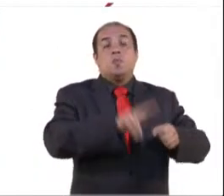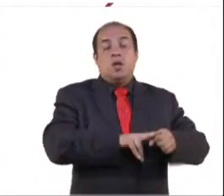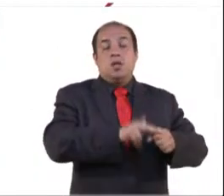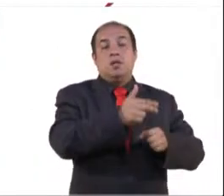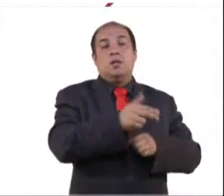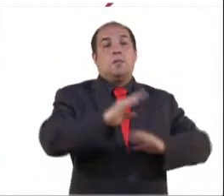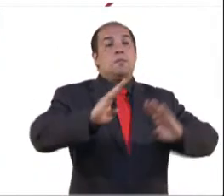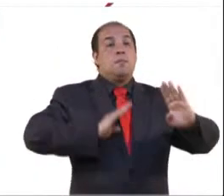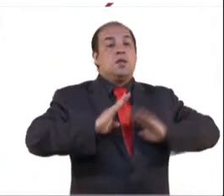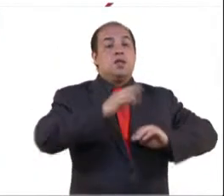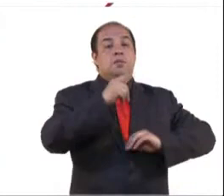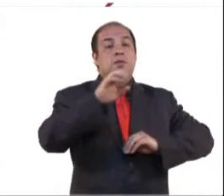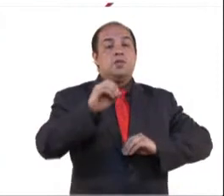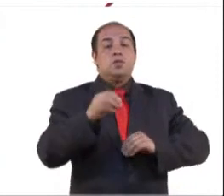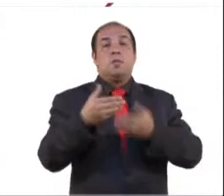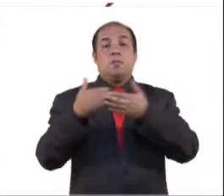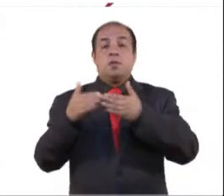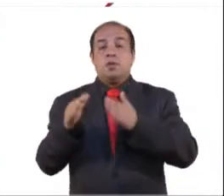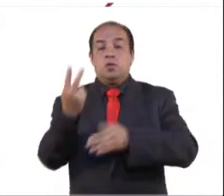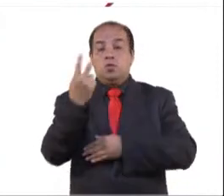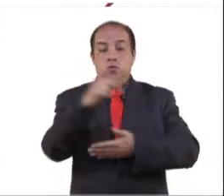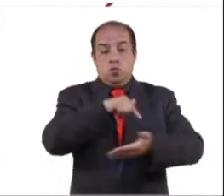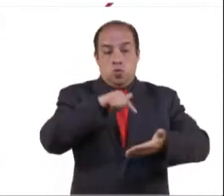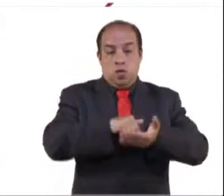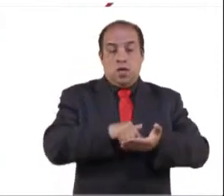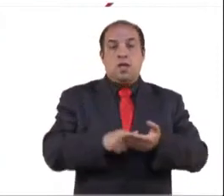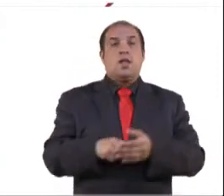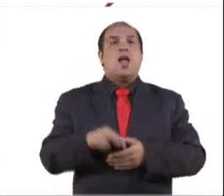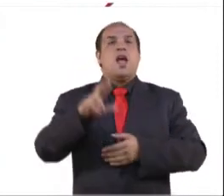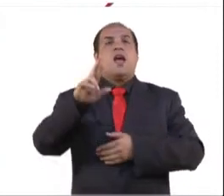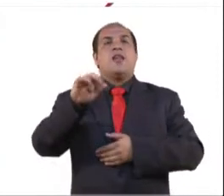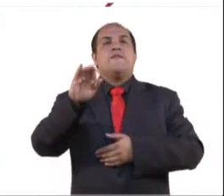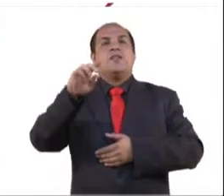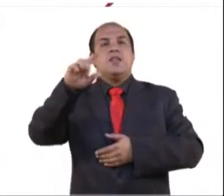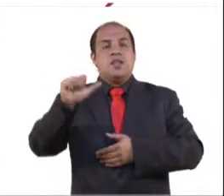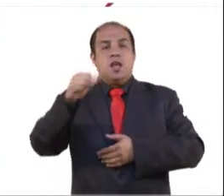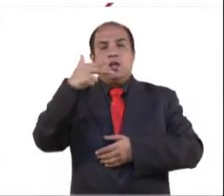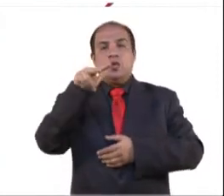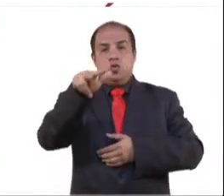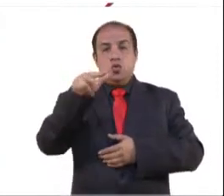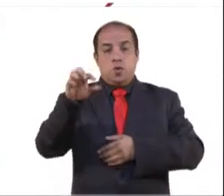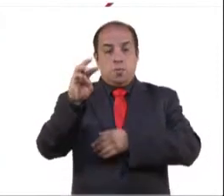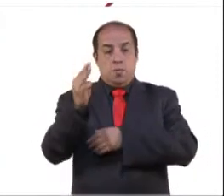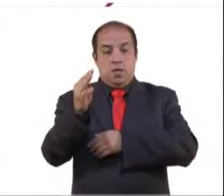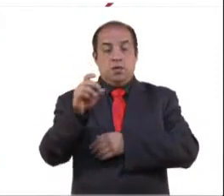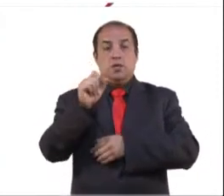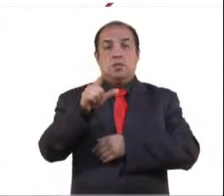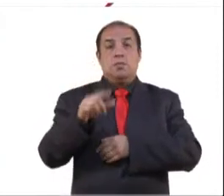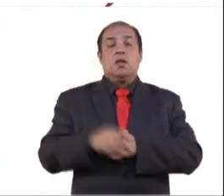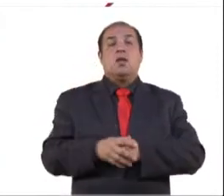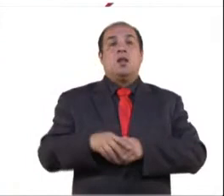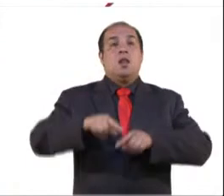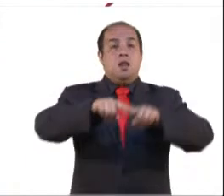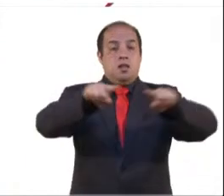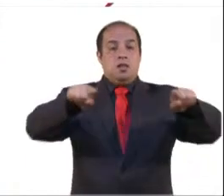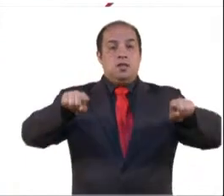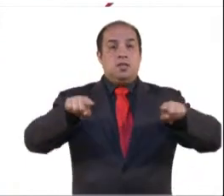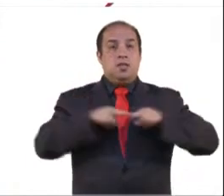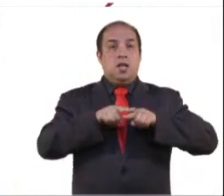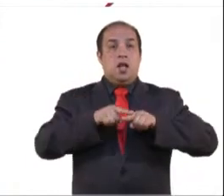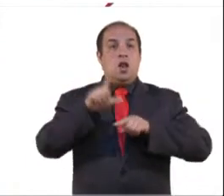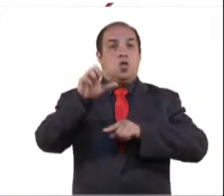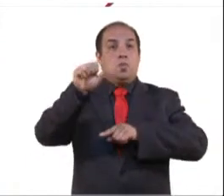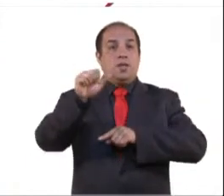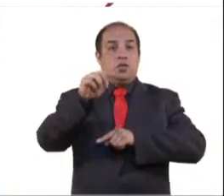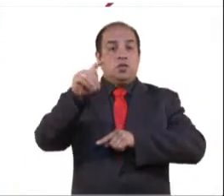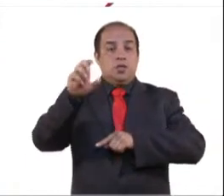módulos más, que serían la refinería 18 de marzo y en la cancha de Lomas de Sotelo. En Milpalta, nuestra sede fija